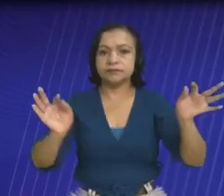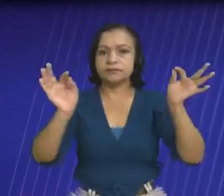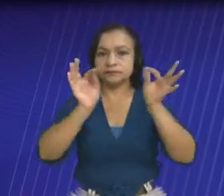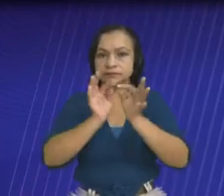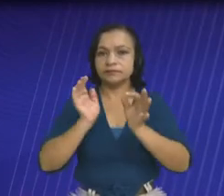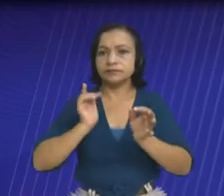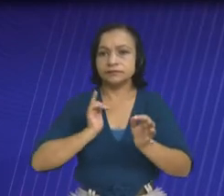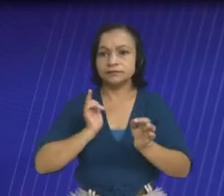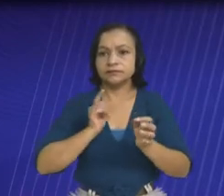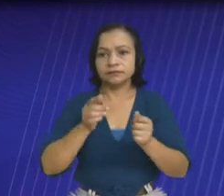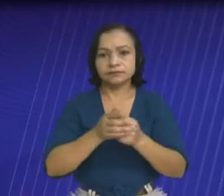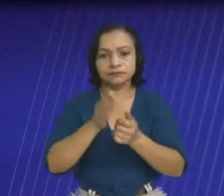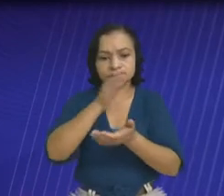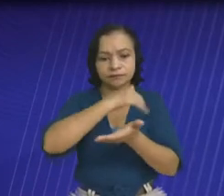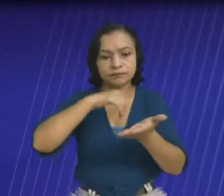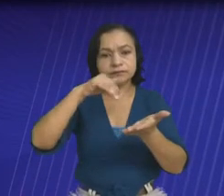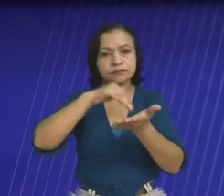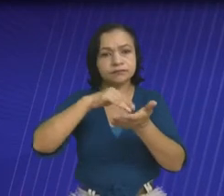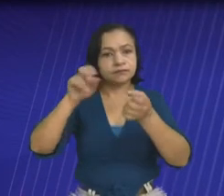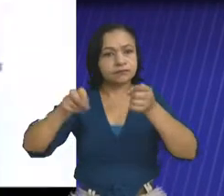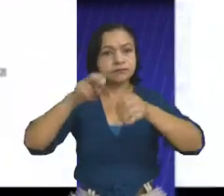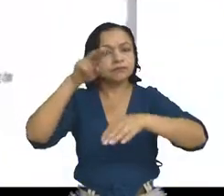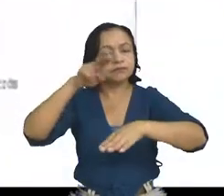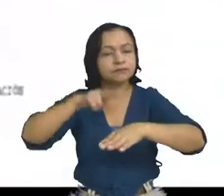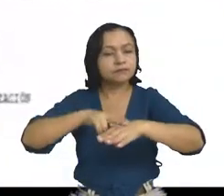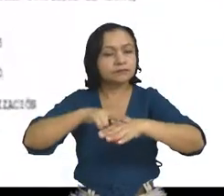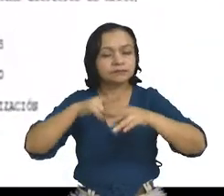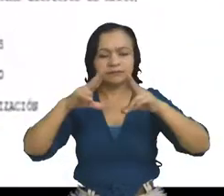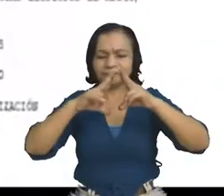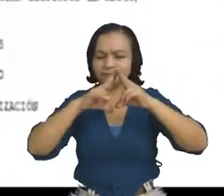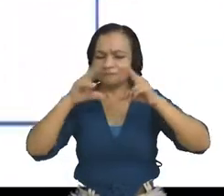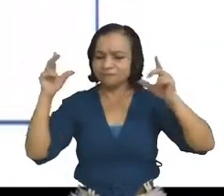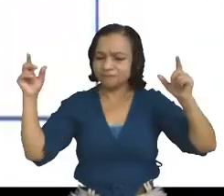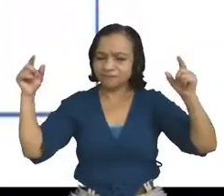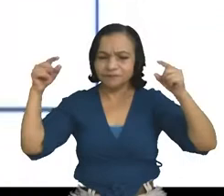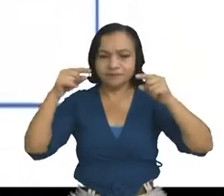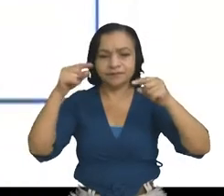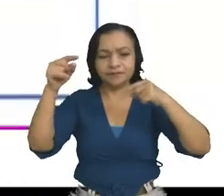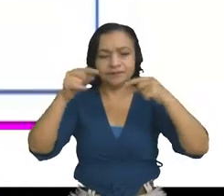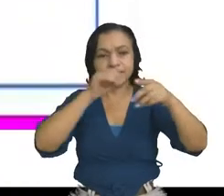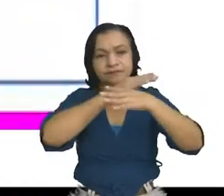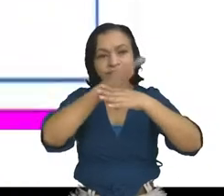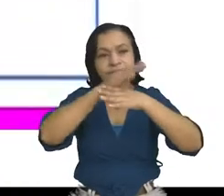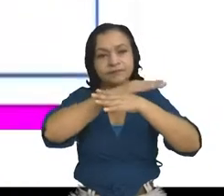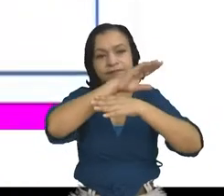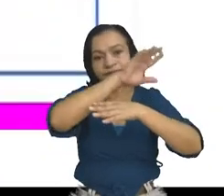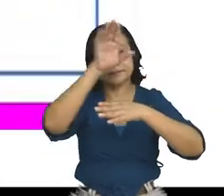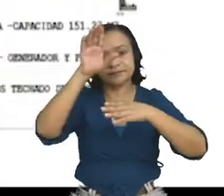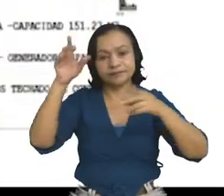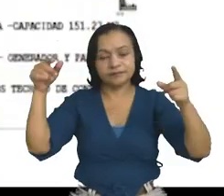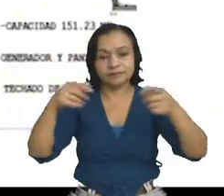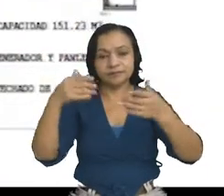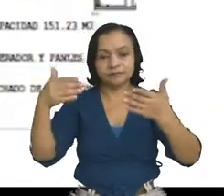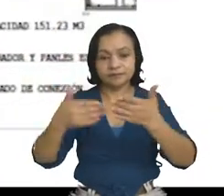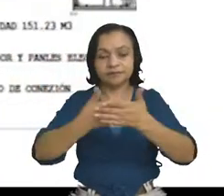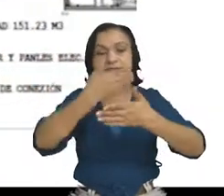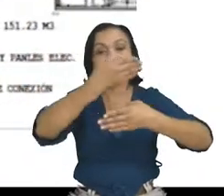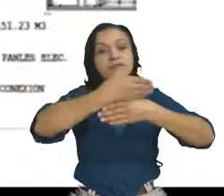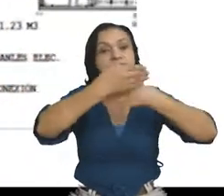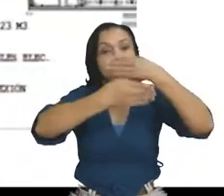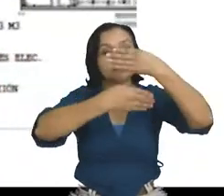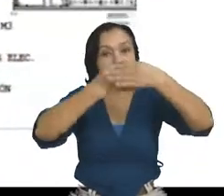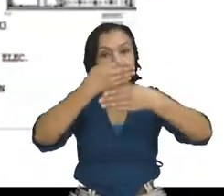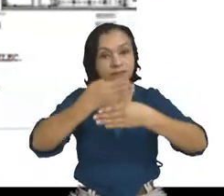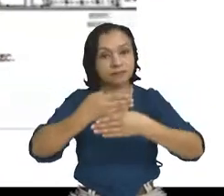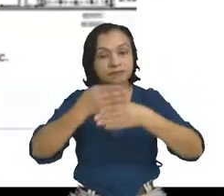importante: va a ser un centro nacional de rehabilitación y va a tener una nueva estructura, va a tener la capacidad, ¿no?,